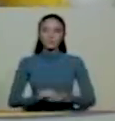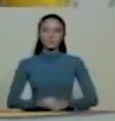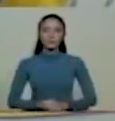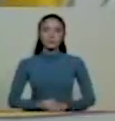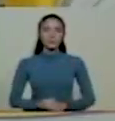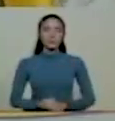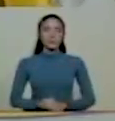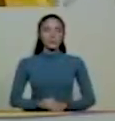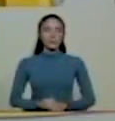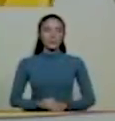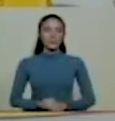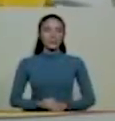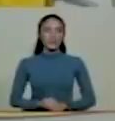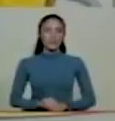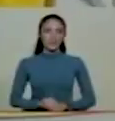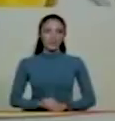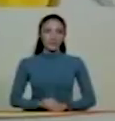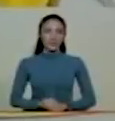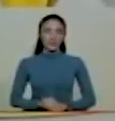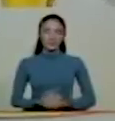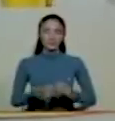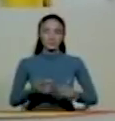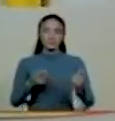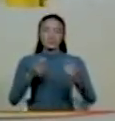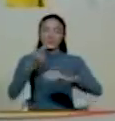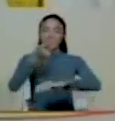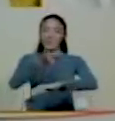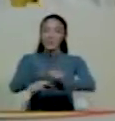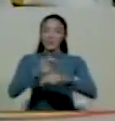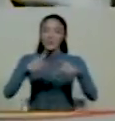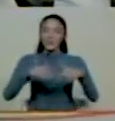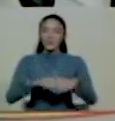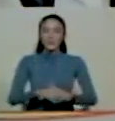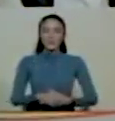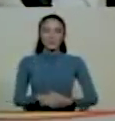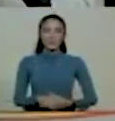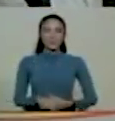presentes. Estos son los actos